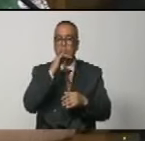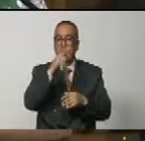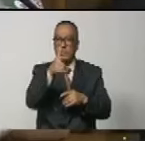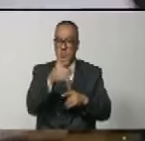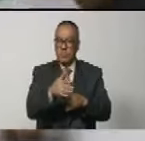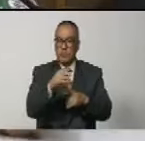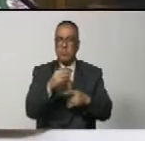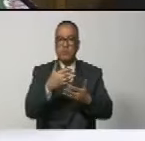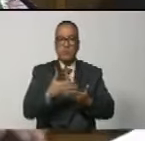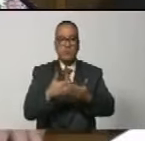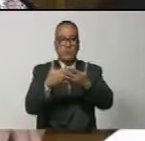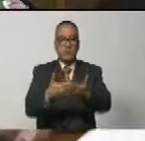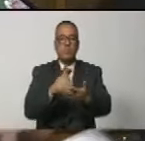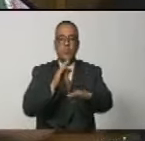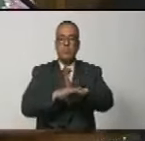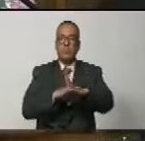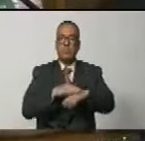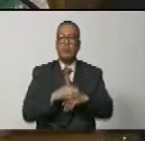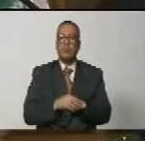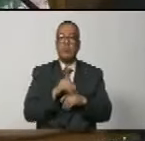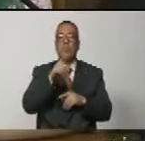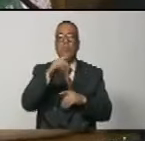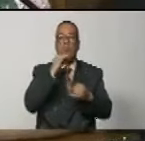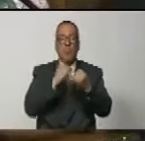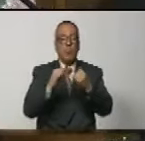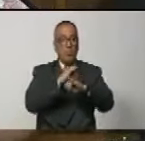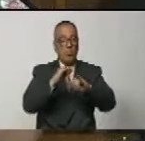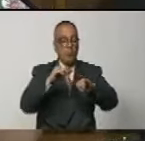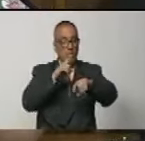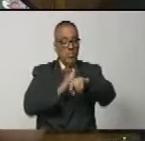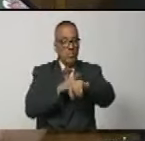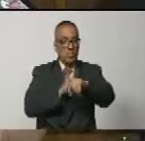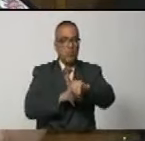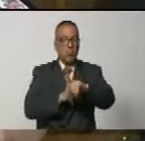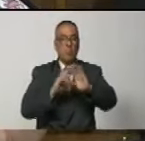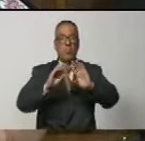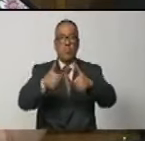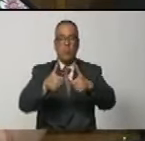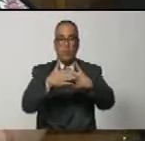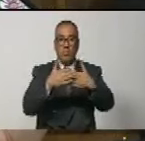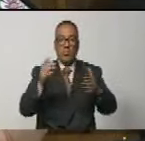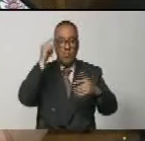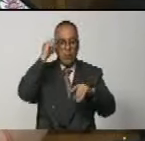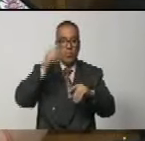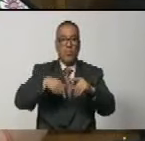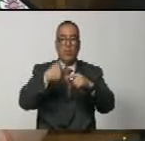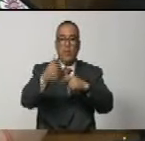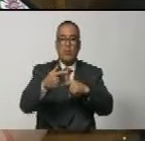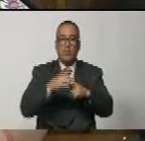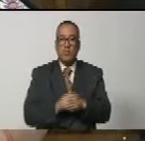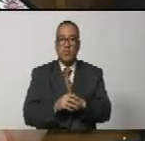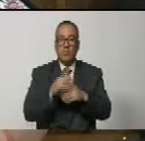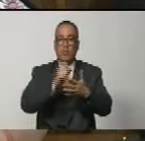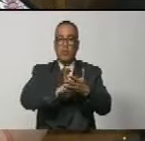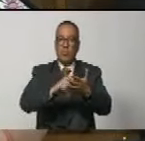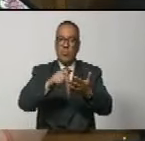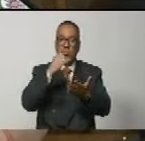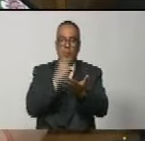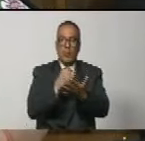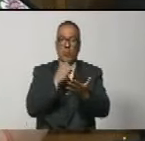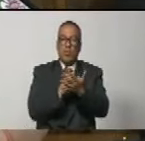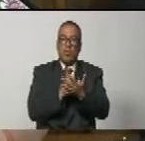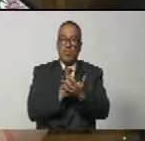notificación, consignen los alegatos. Culminado ese tiempo, se aperturará al día hábil siguiente el lapso